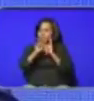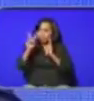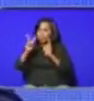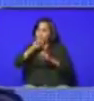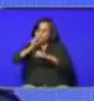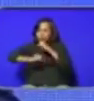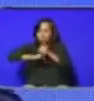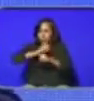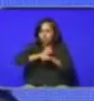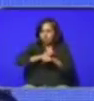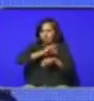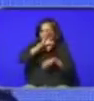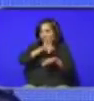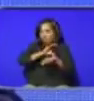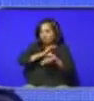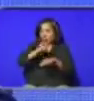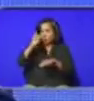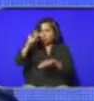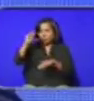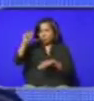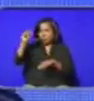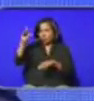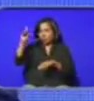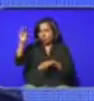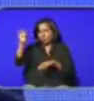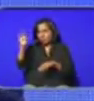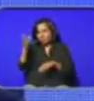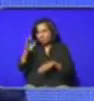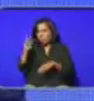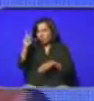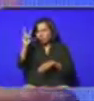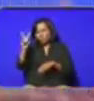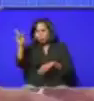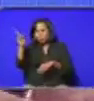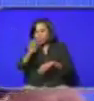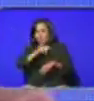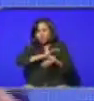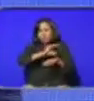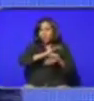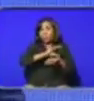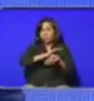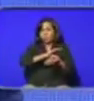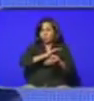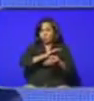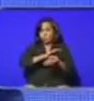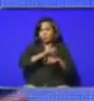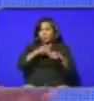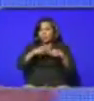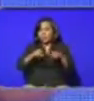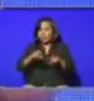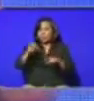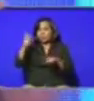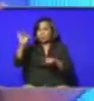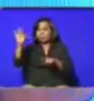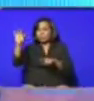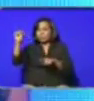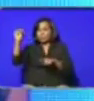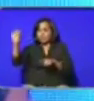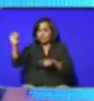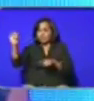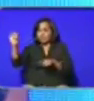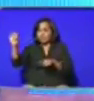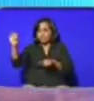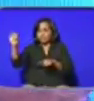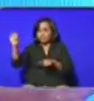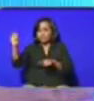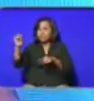en el INADE son cursos cortos, de 2 meses, 3 meses. Lo que se va a establecer en el ICSE es una